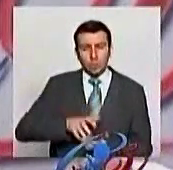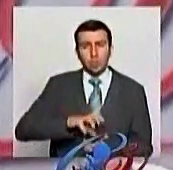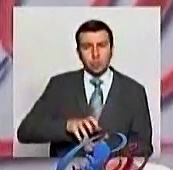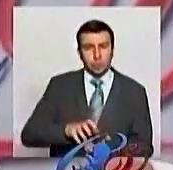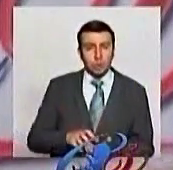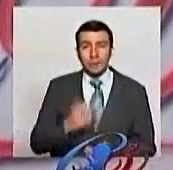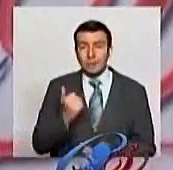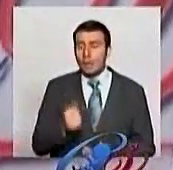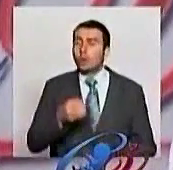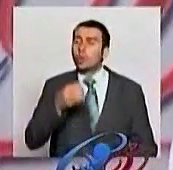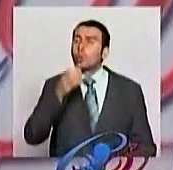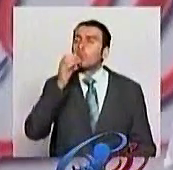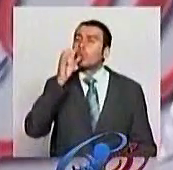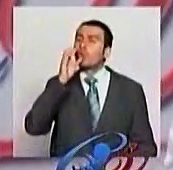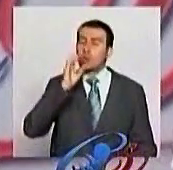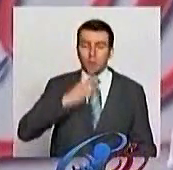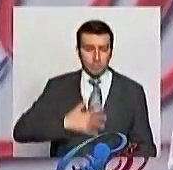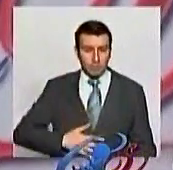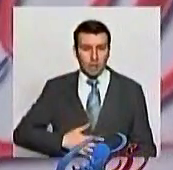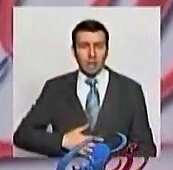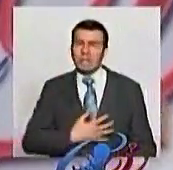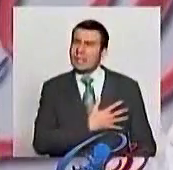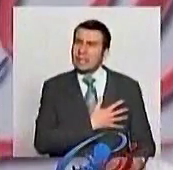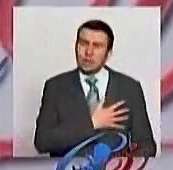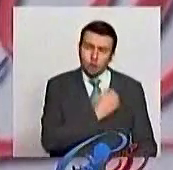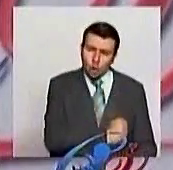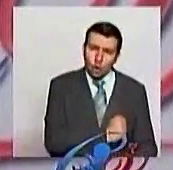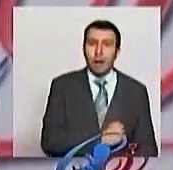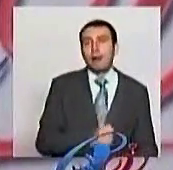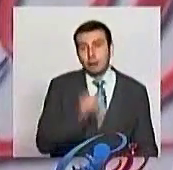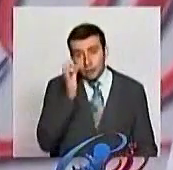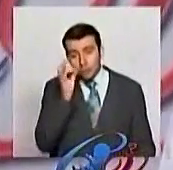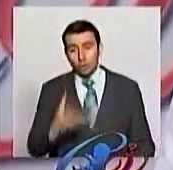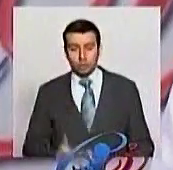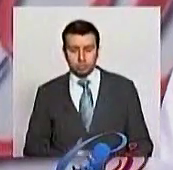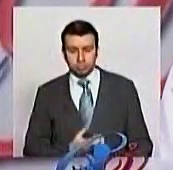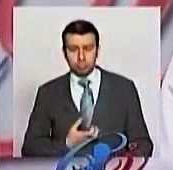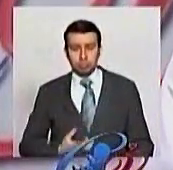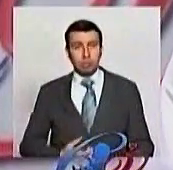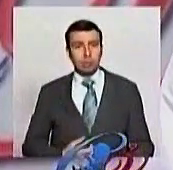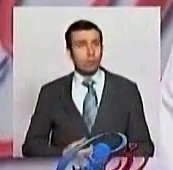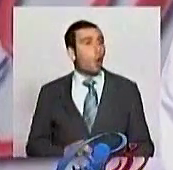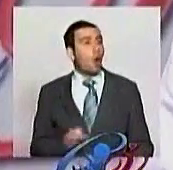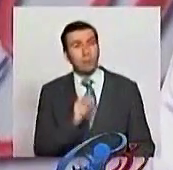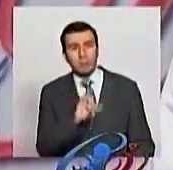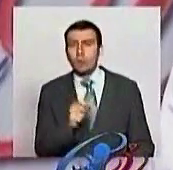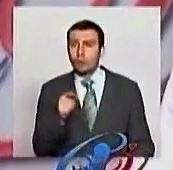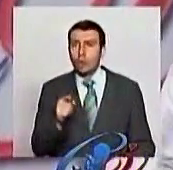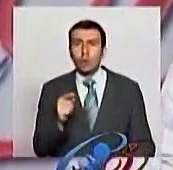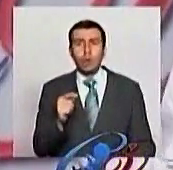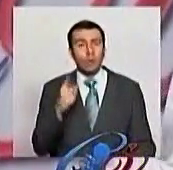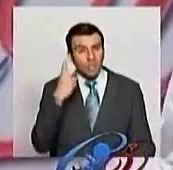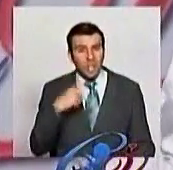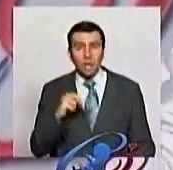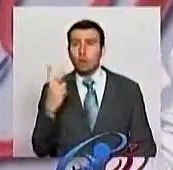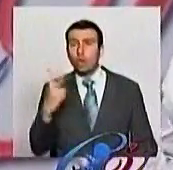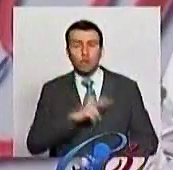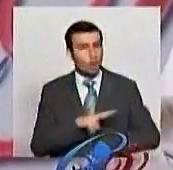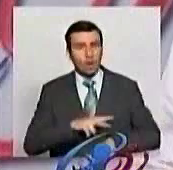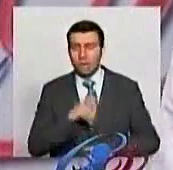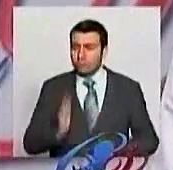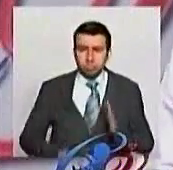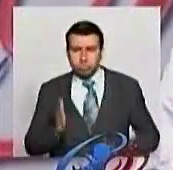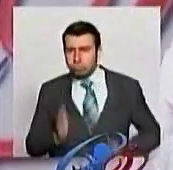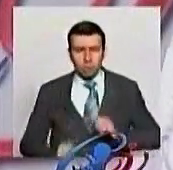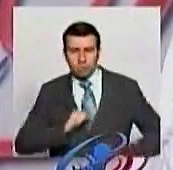una gastritis. Si, por ejemplo, el paciente me dice, no, es que yo voy al gimnasio 2 horas al día, ¿cierto? Y ese dolor me da solo